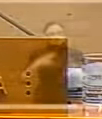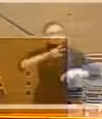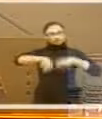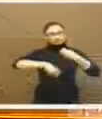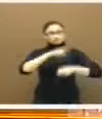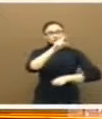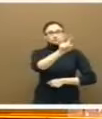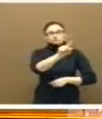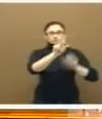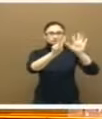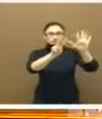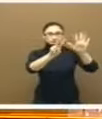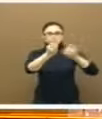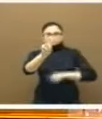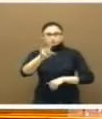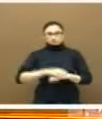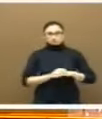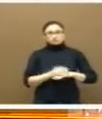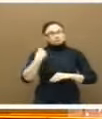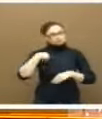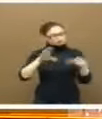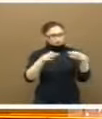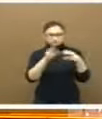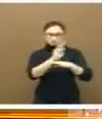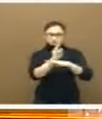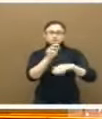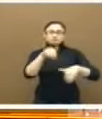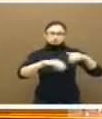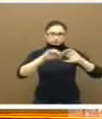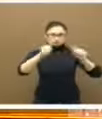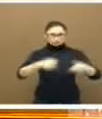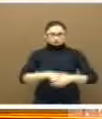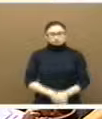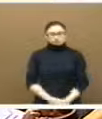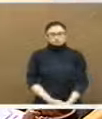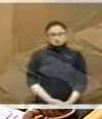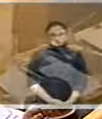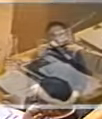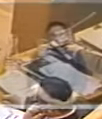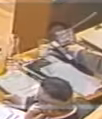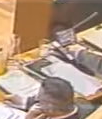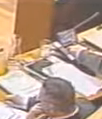número 173 del mismo grupo parlamentario. Entramos en votación.